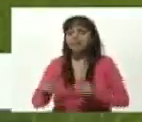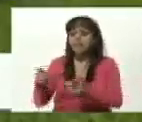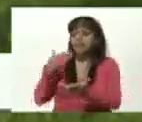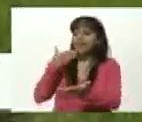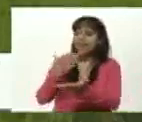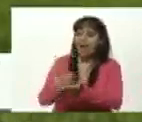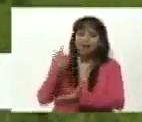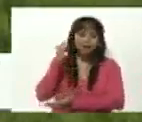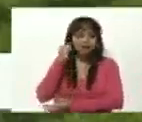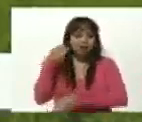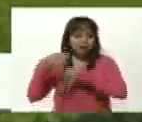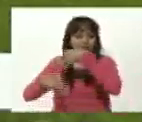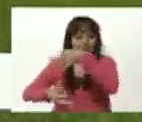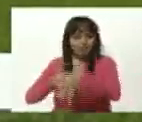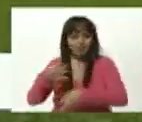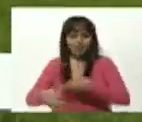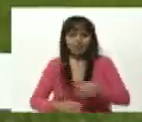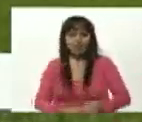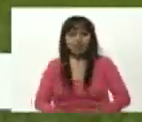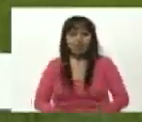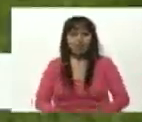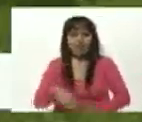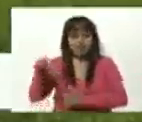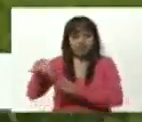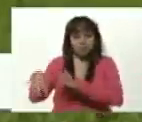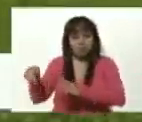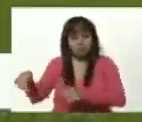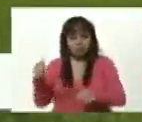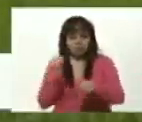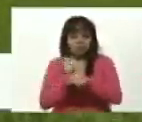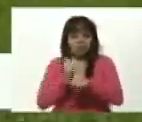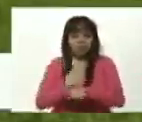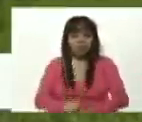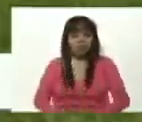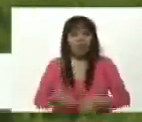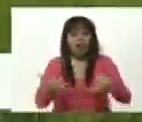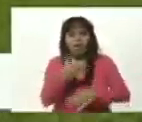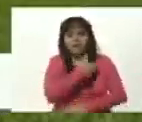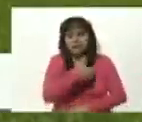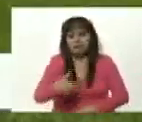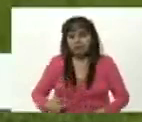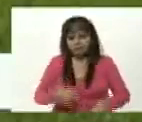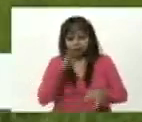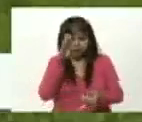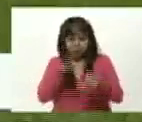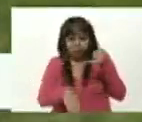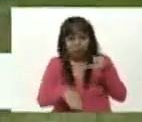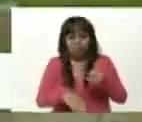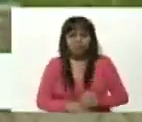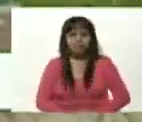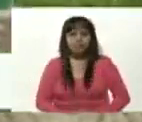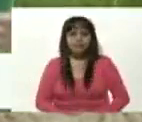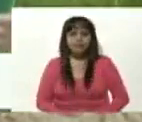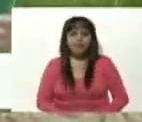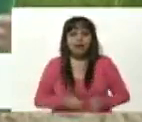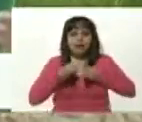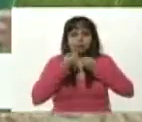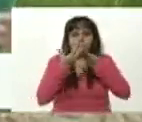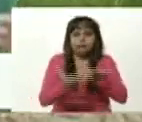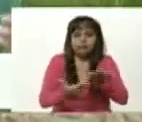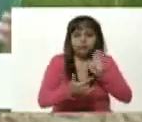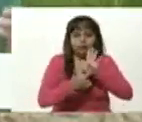Bueno, gracias, Dori Cedeño, productora. Presidente, finalmente quiero expresarle lo